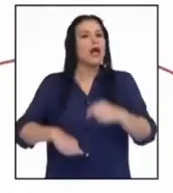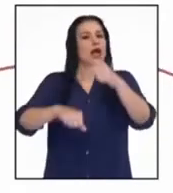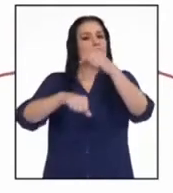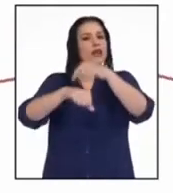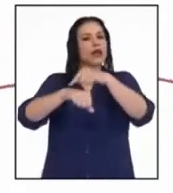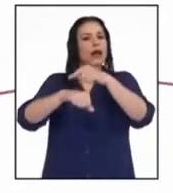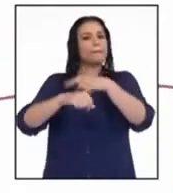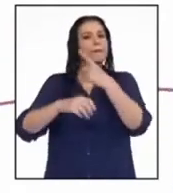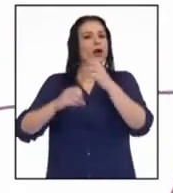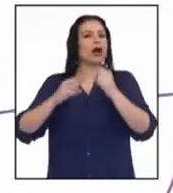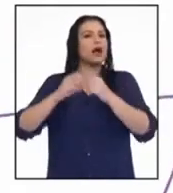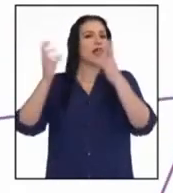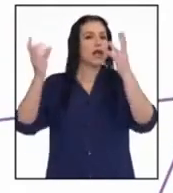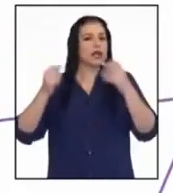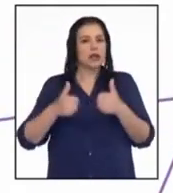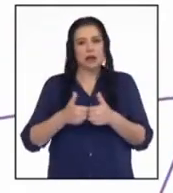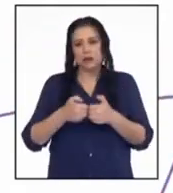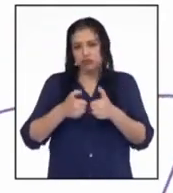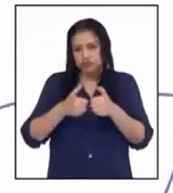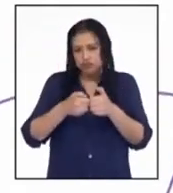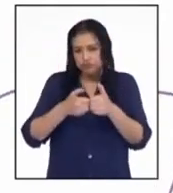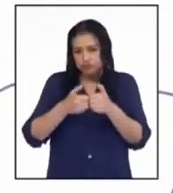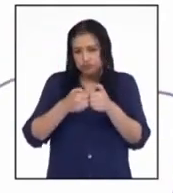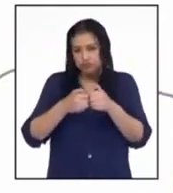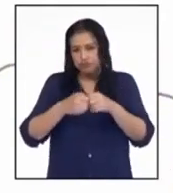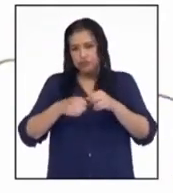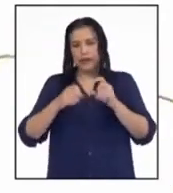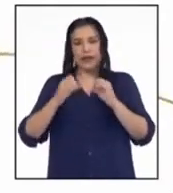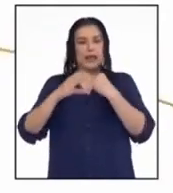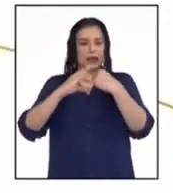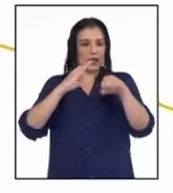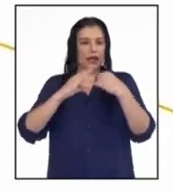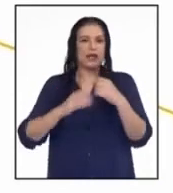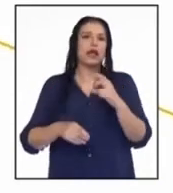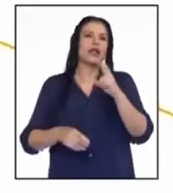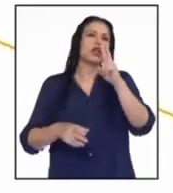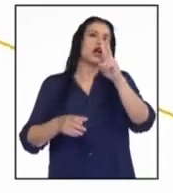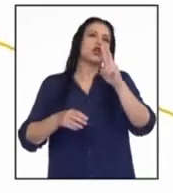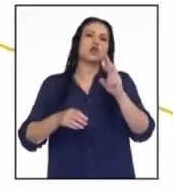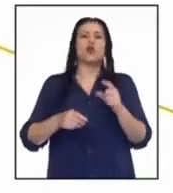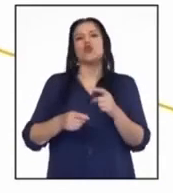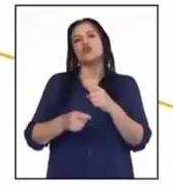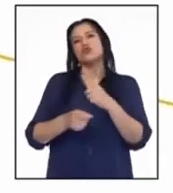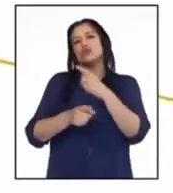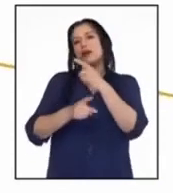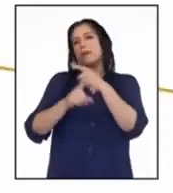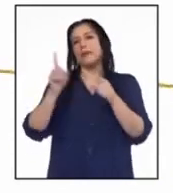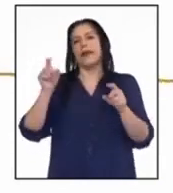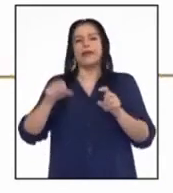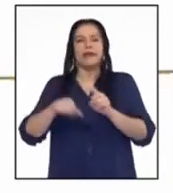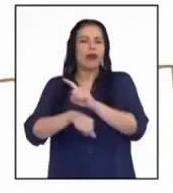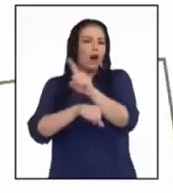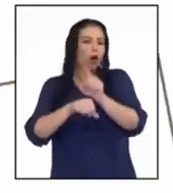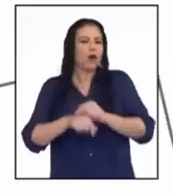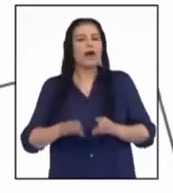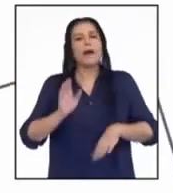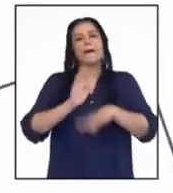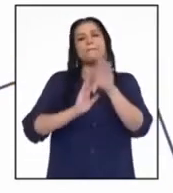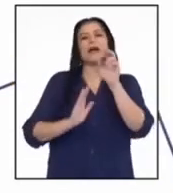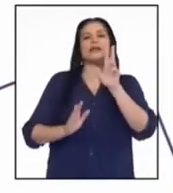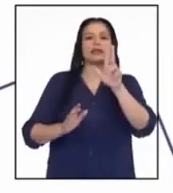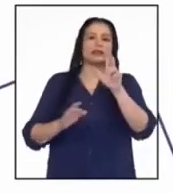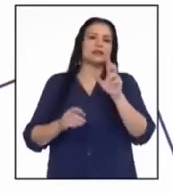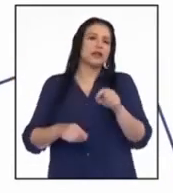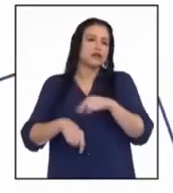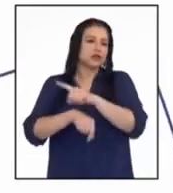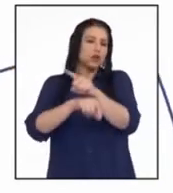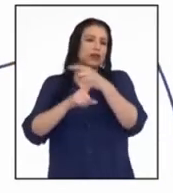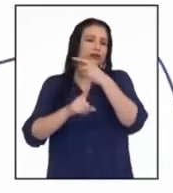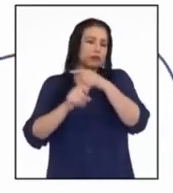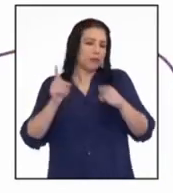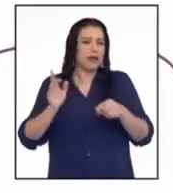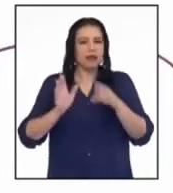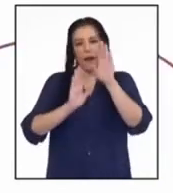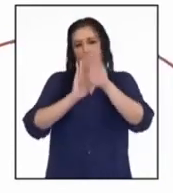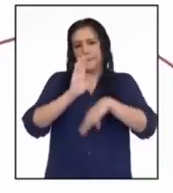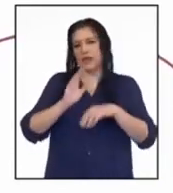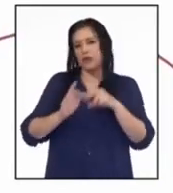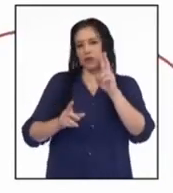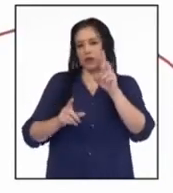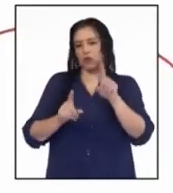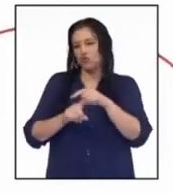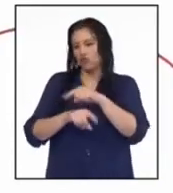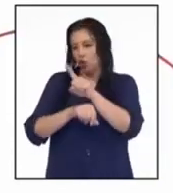tiempo diario que se navega por internet, o sea, 2 a 3 horas y media, ¿no? Más de 3 horas y media, menos de 2 horas.